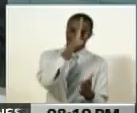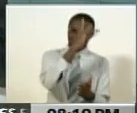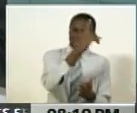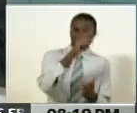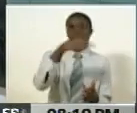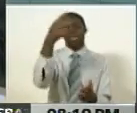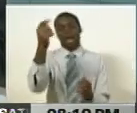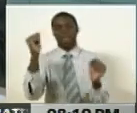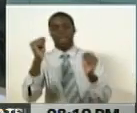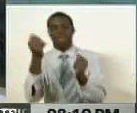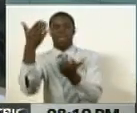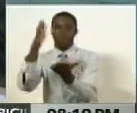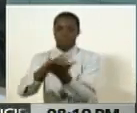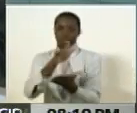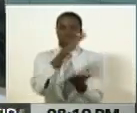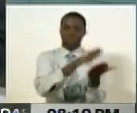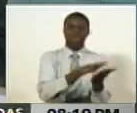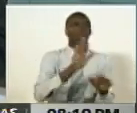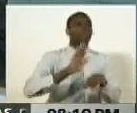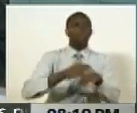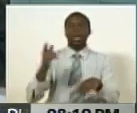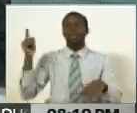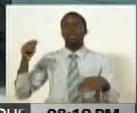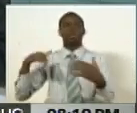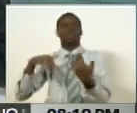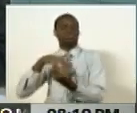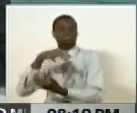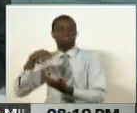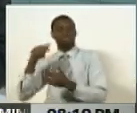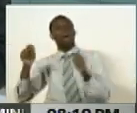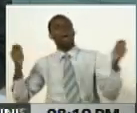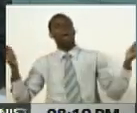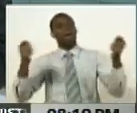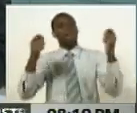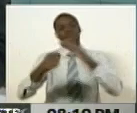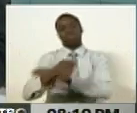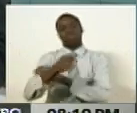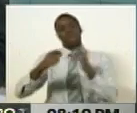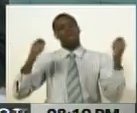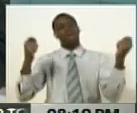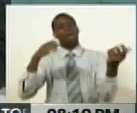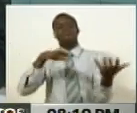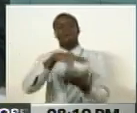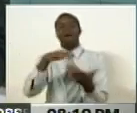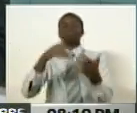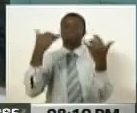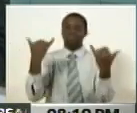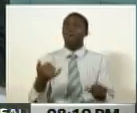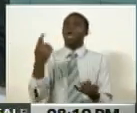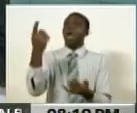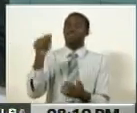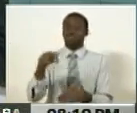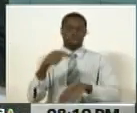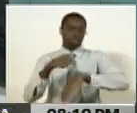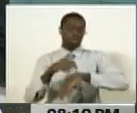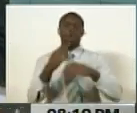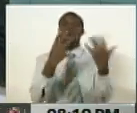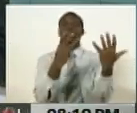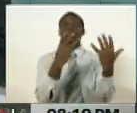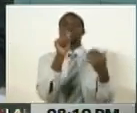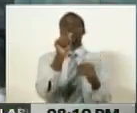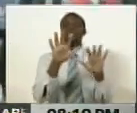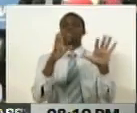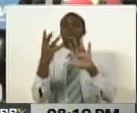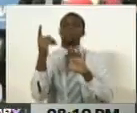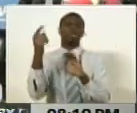en el estado Mérida, por el llamado violento de la extrema derecha. ¿Cuál es su posición y el llamado que realiza a esta hora cuando son las 8 y 19